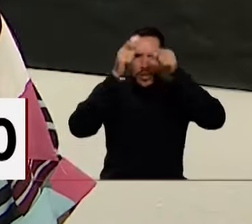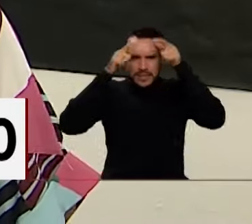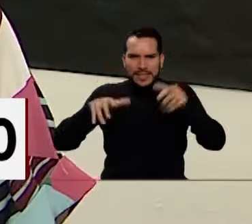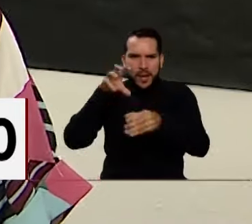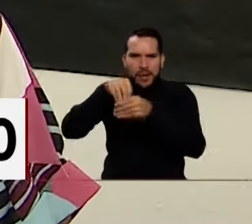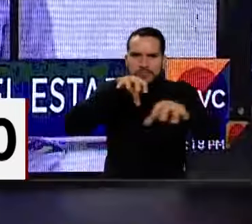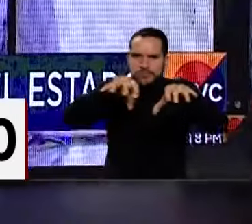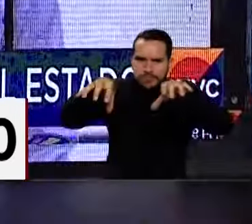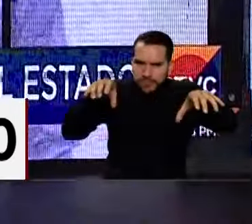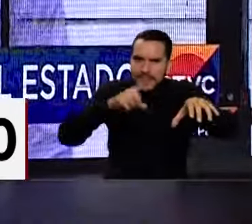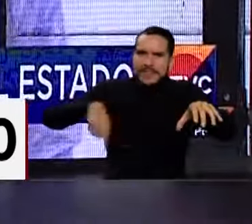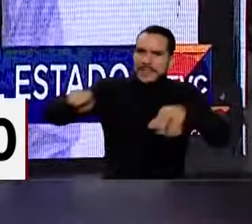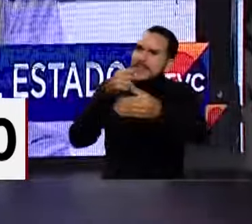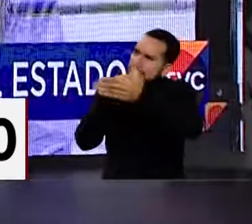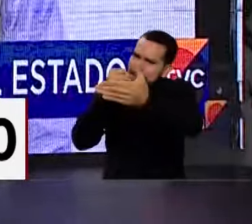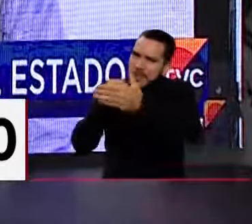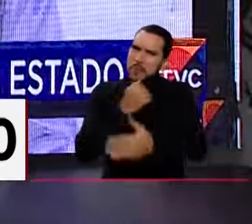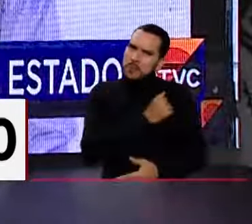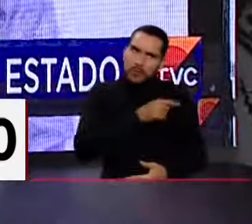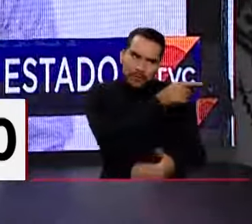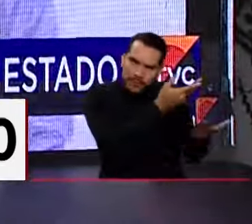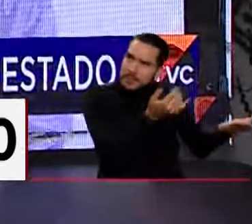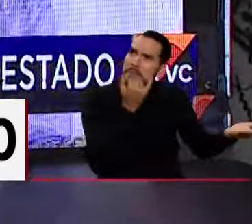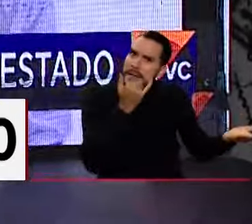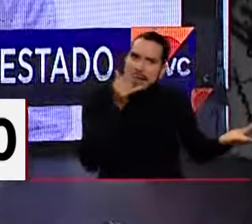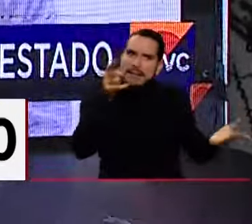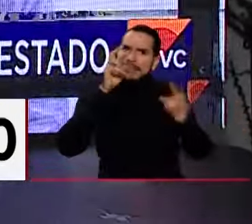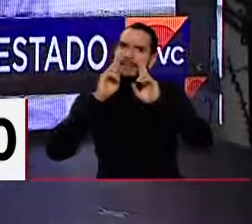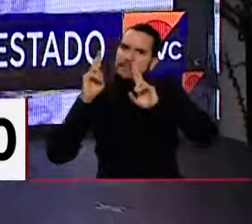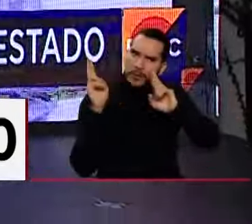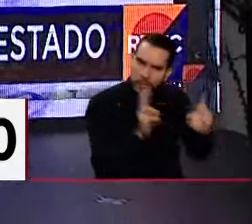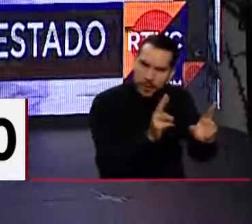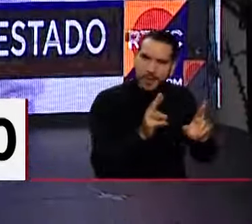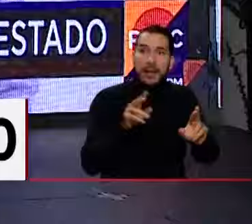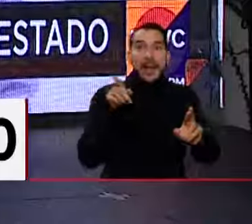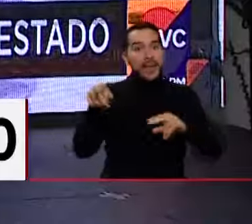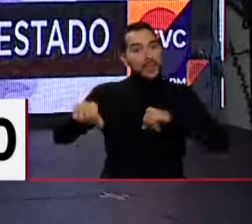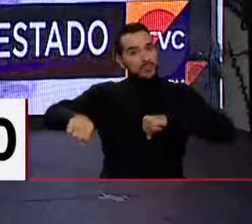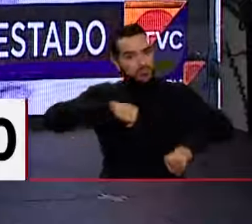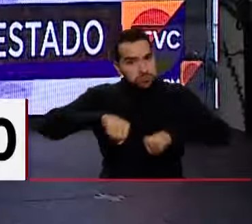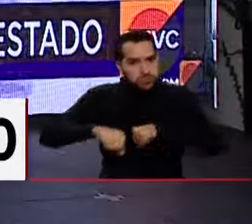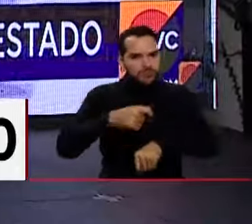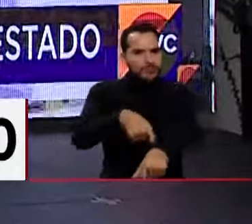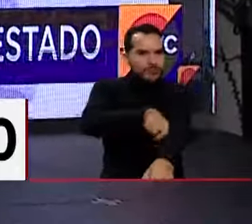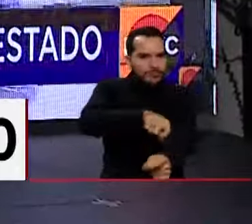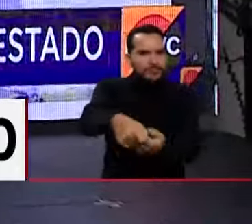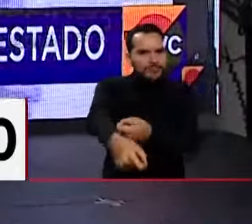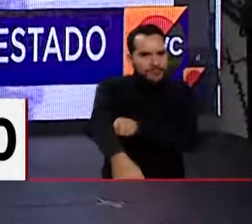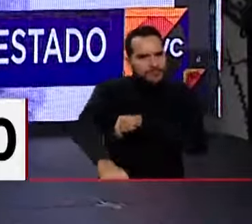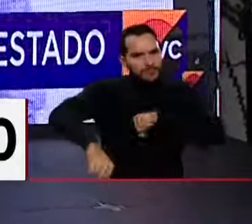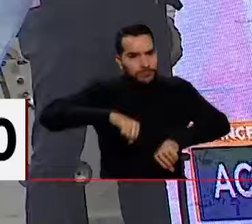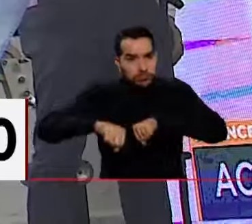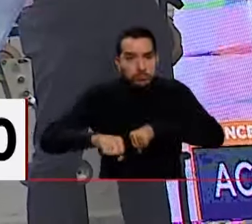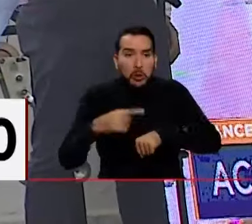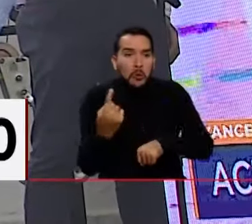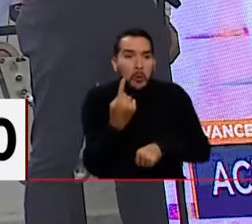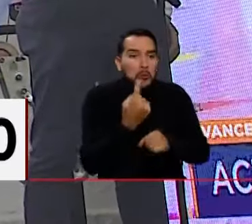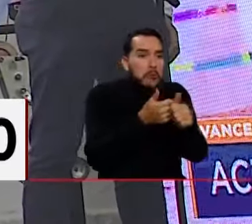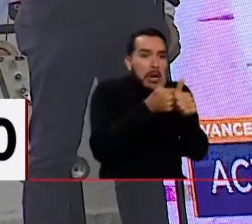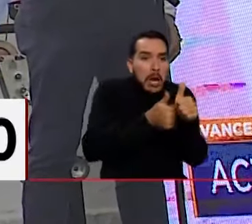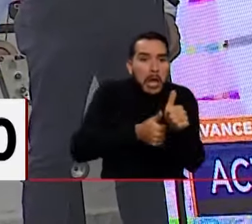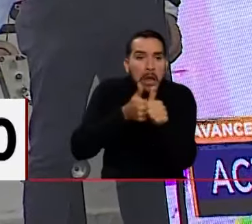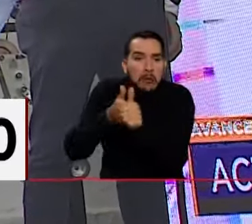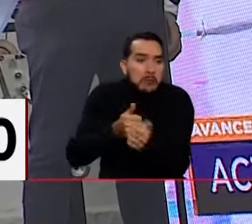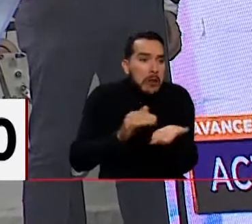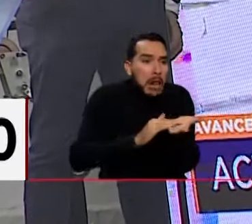reconocieran lo que le había sucedido en ese sentido, tomaran acciones, y no solamente acciones de, en su caso, como una reparación individual, sino también